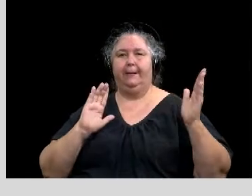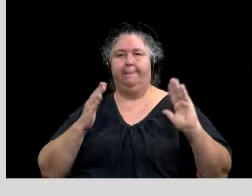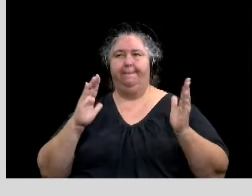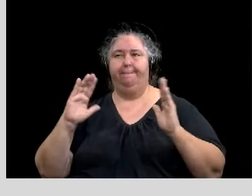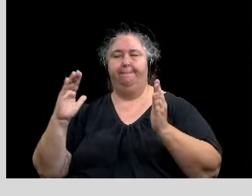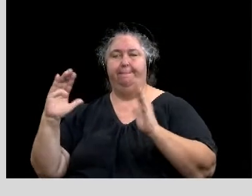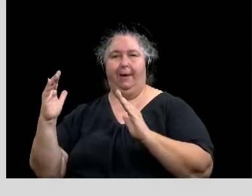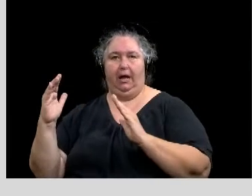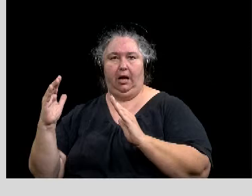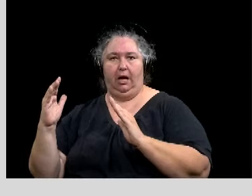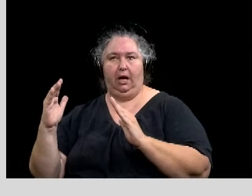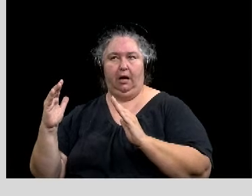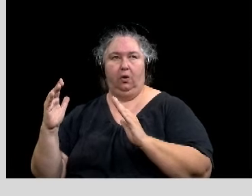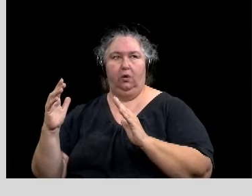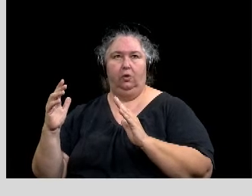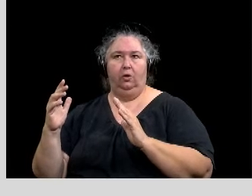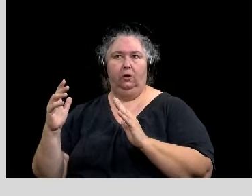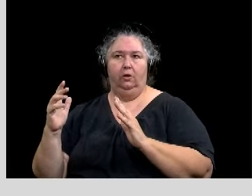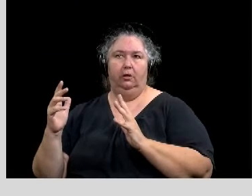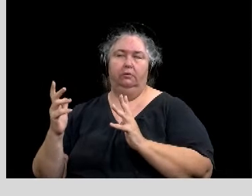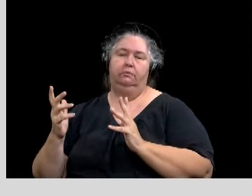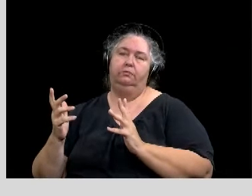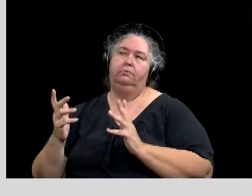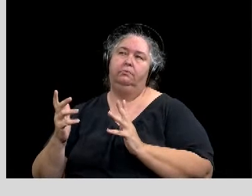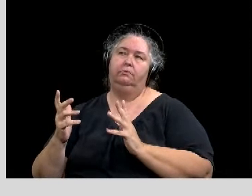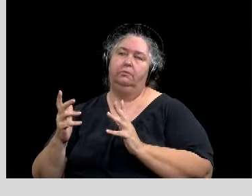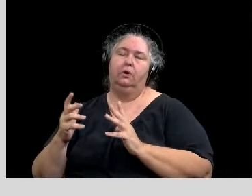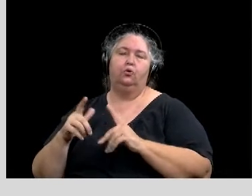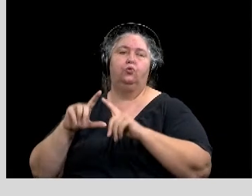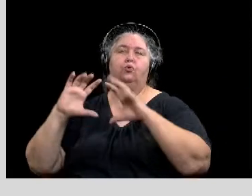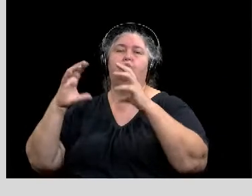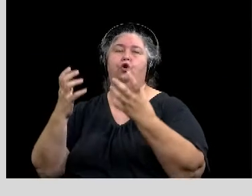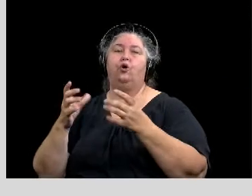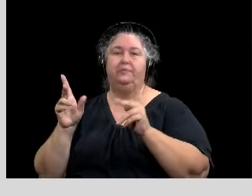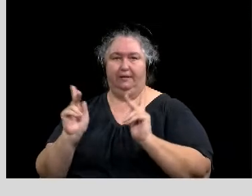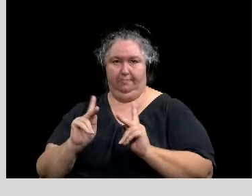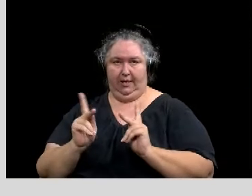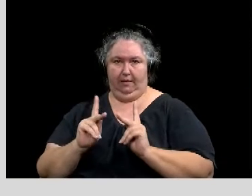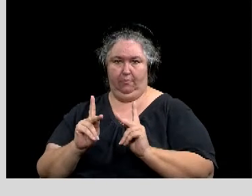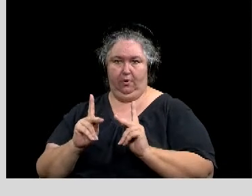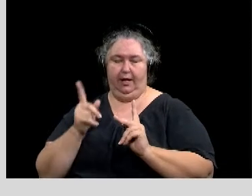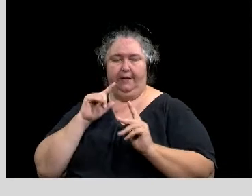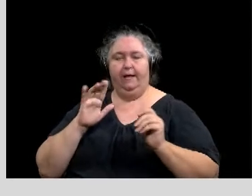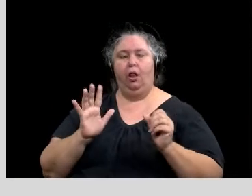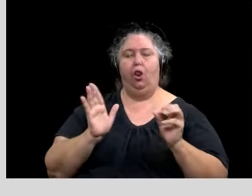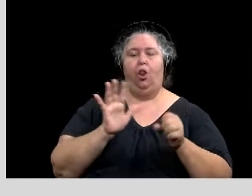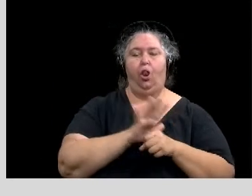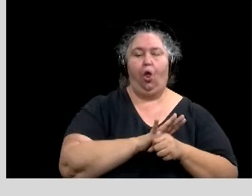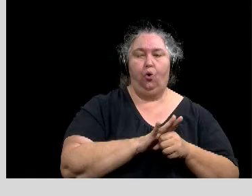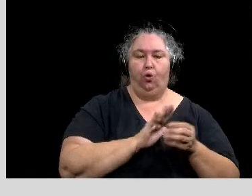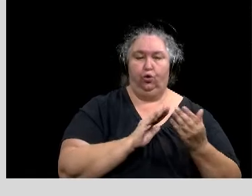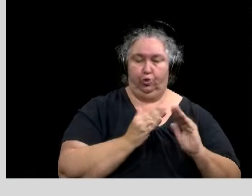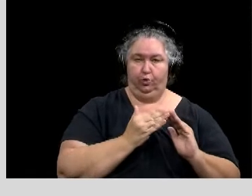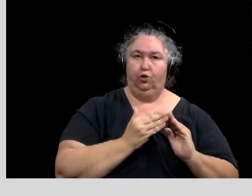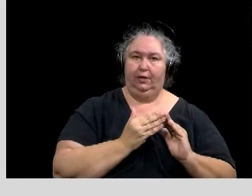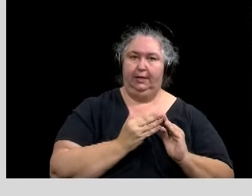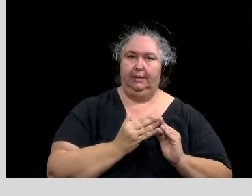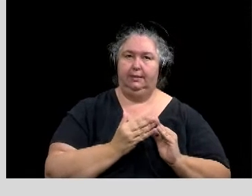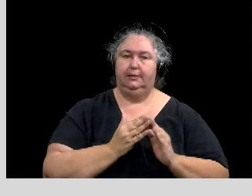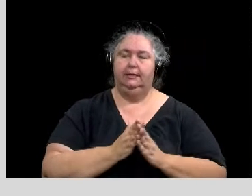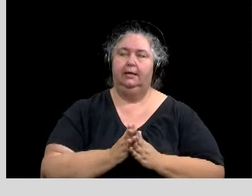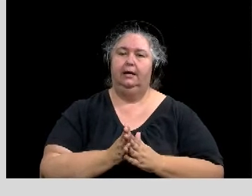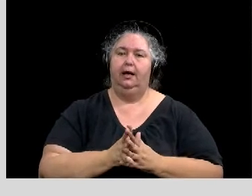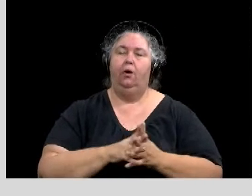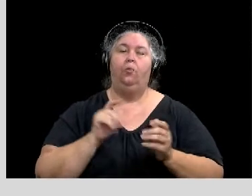para comparar masivos grupos de personas en nuestras comunidades